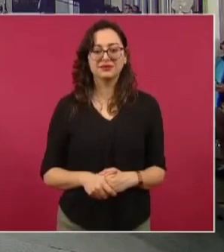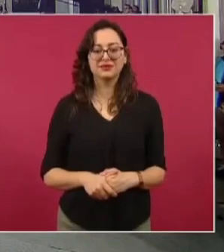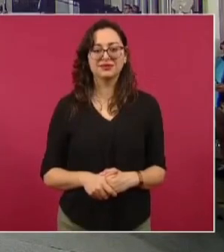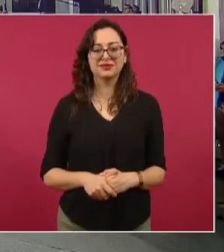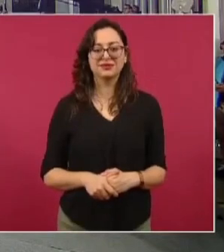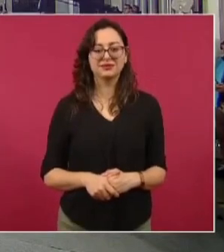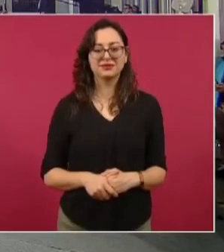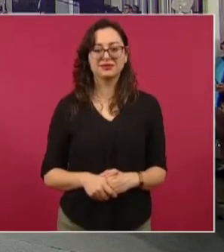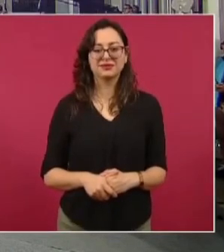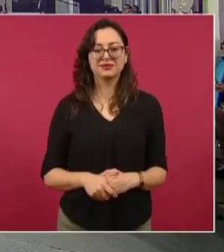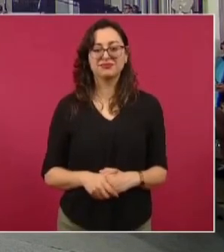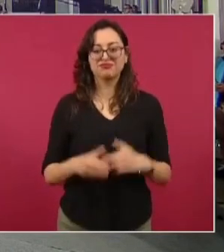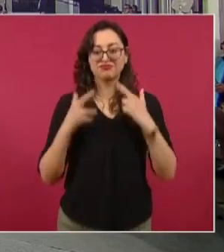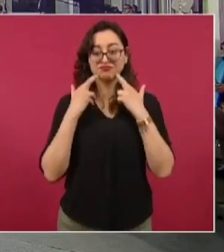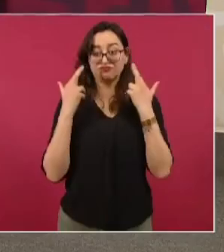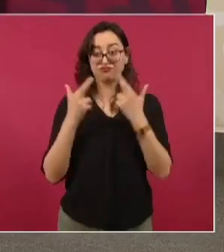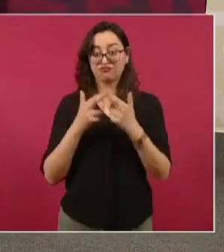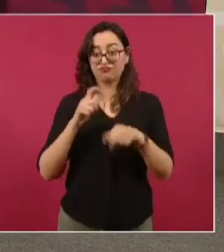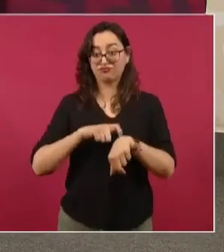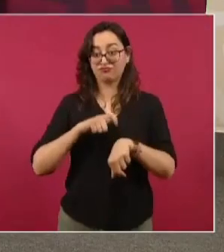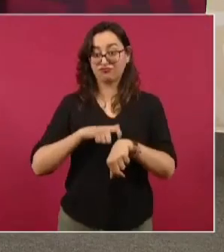la reunión es a las 10